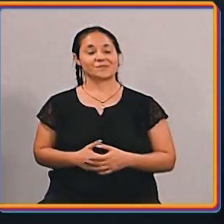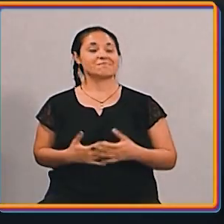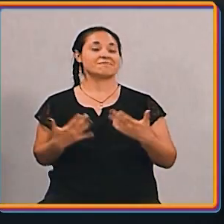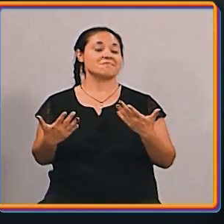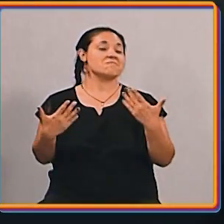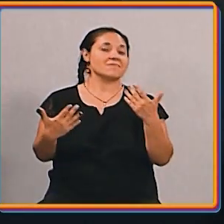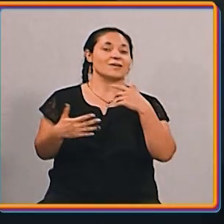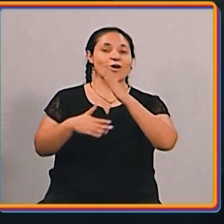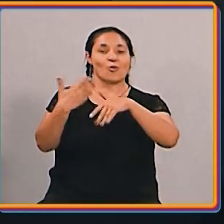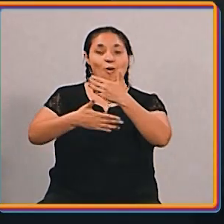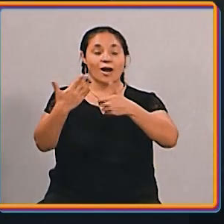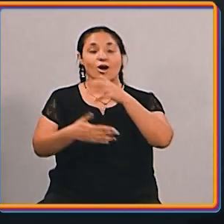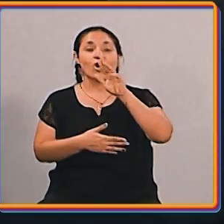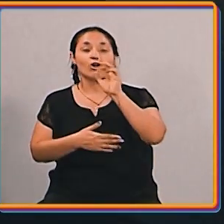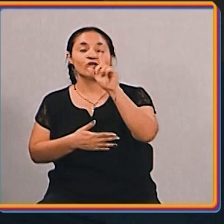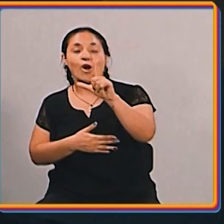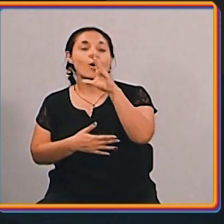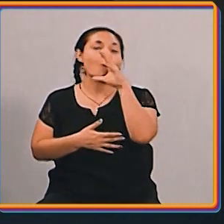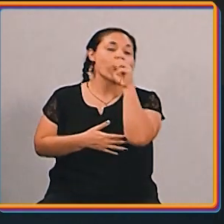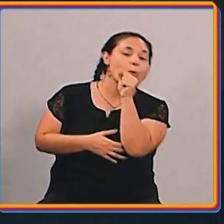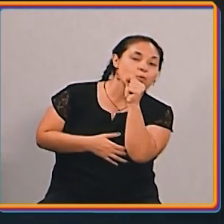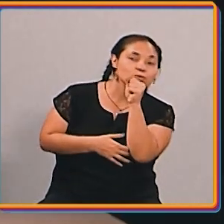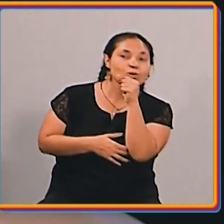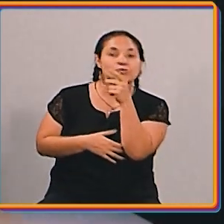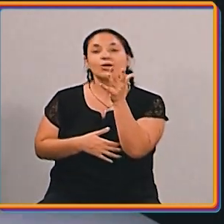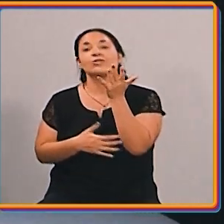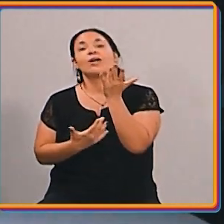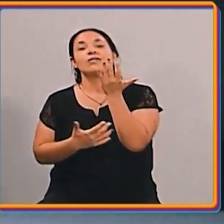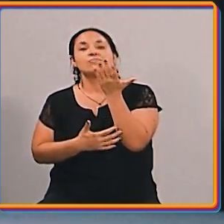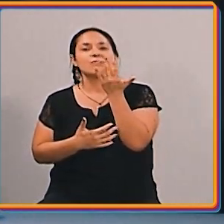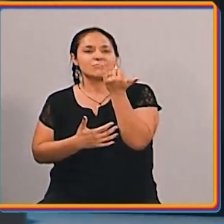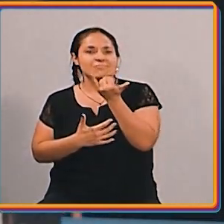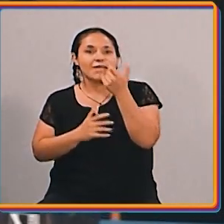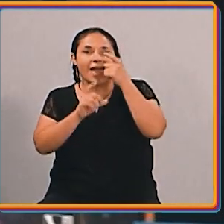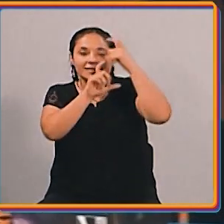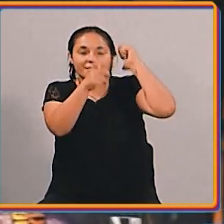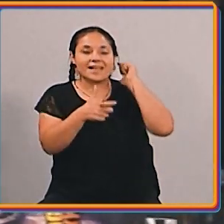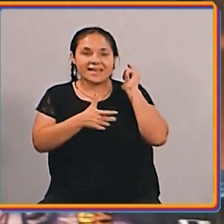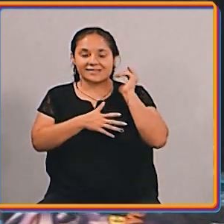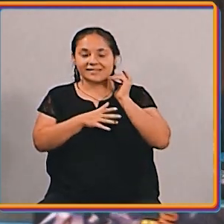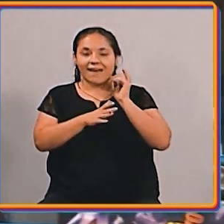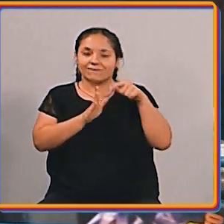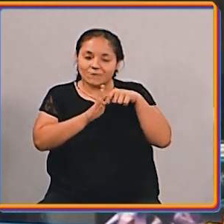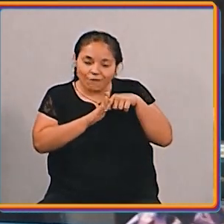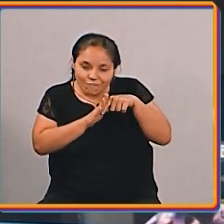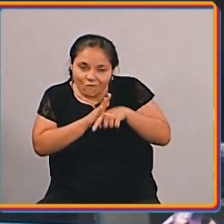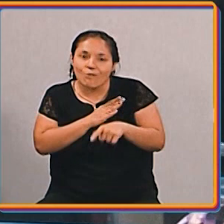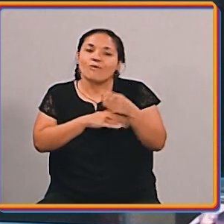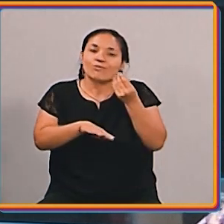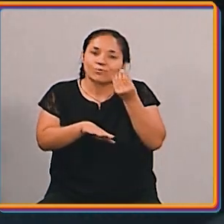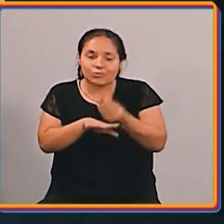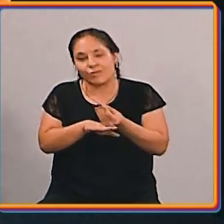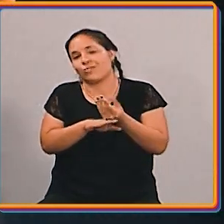Podríamos decir que los juegos de roles ocultos presentan una experiencia más inmersiva que los juegos clásicos que ya